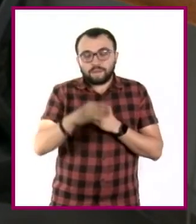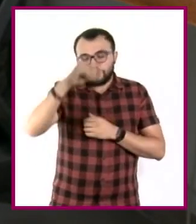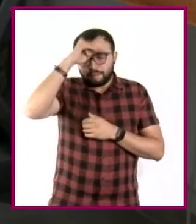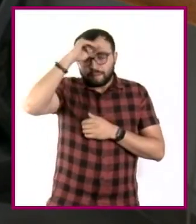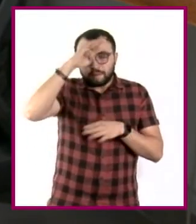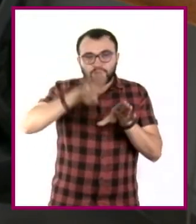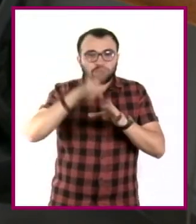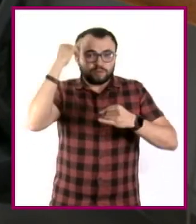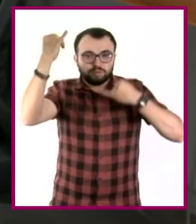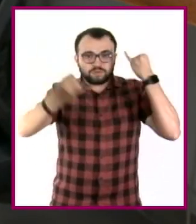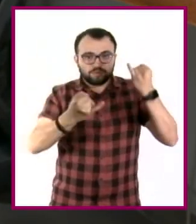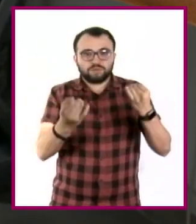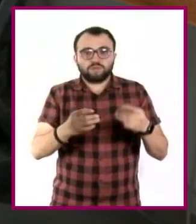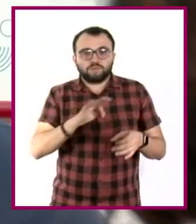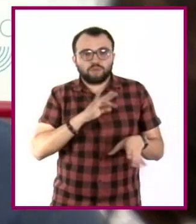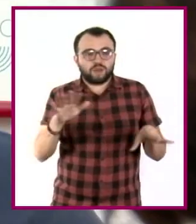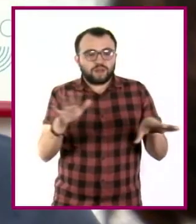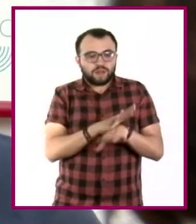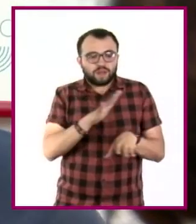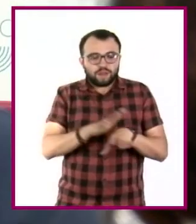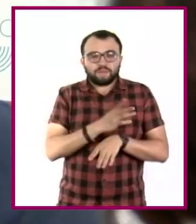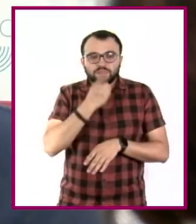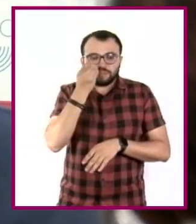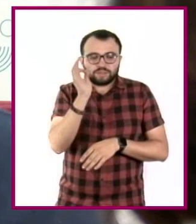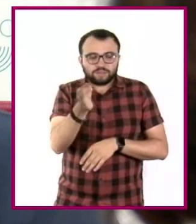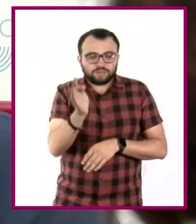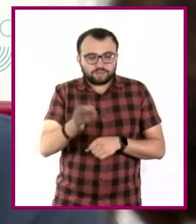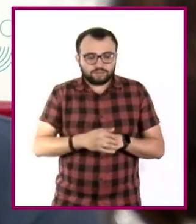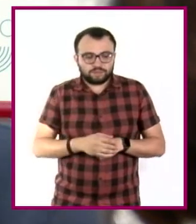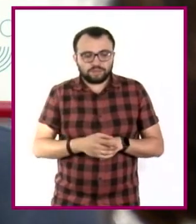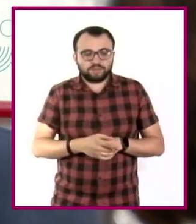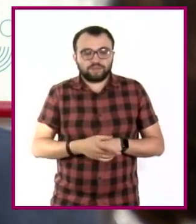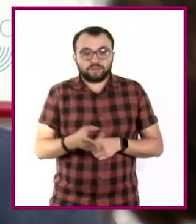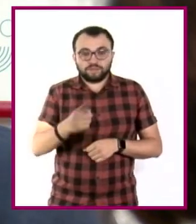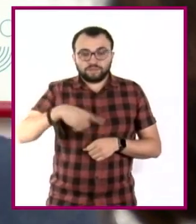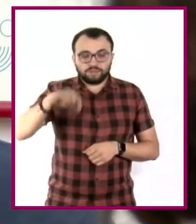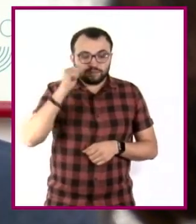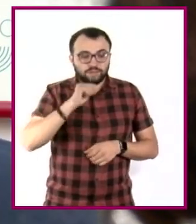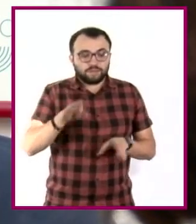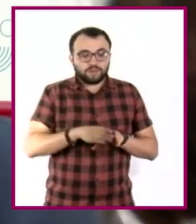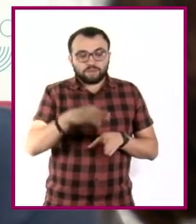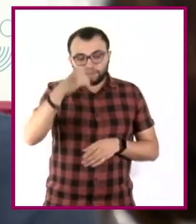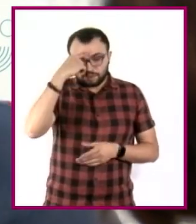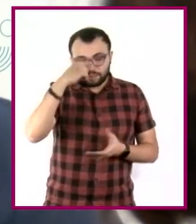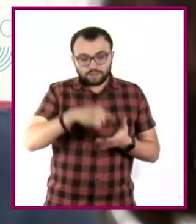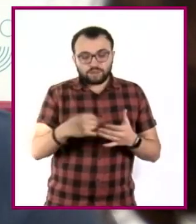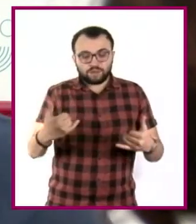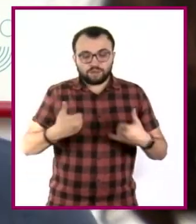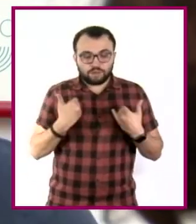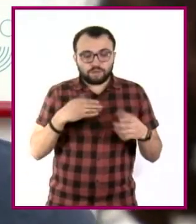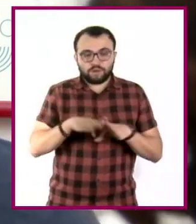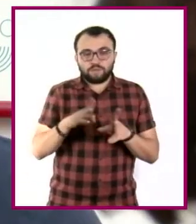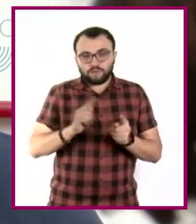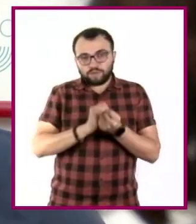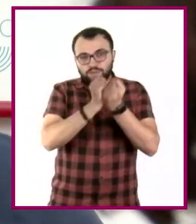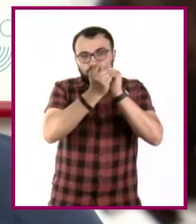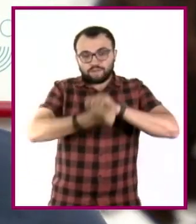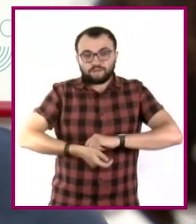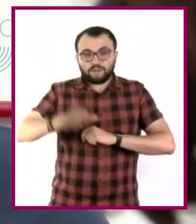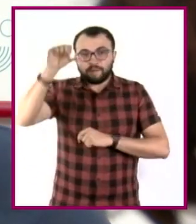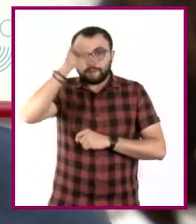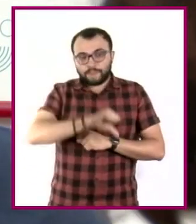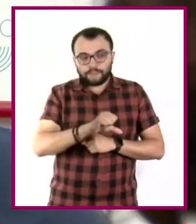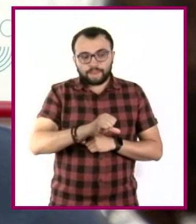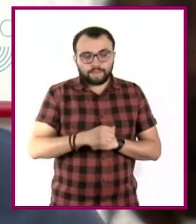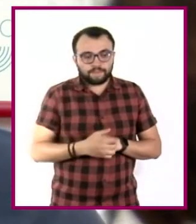gran deseo de aceptación al cambio. Por lo general, se considera a los jóvenes los transformadores del presente, los creadores del futuro. Pero